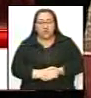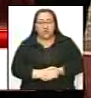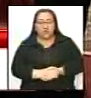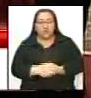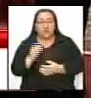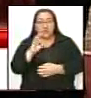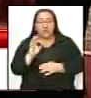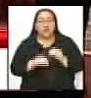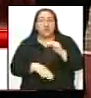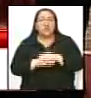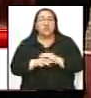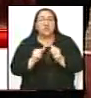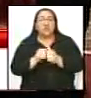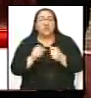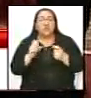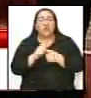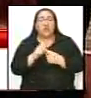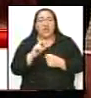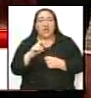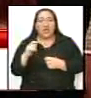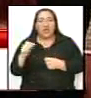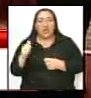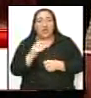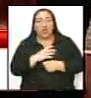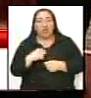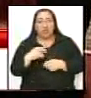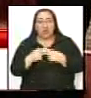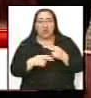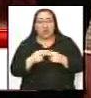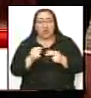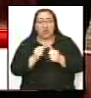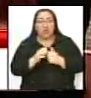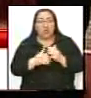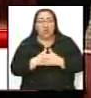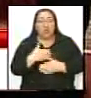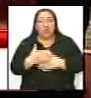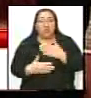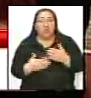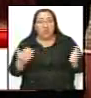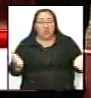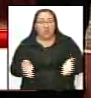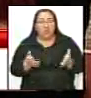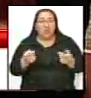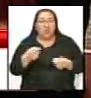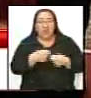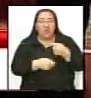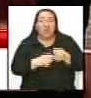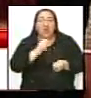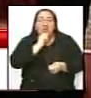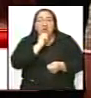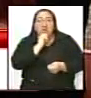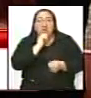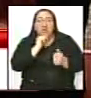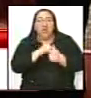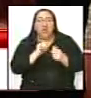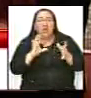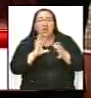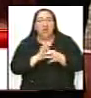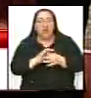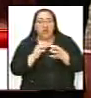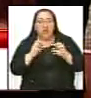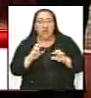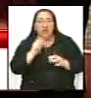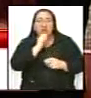Monto máximo de las garantías del Gobierno Nacional en el marco de los procesos de promoción de la inversión privada mediante asociaciones